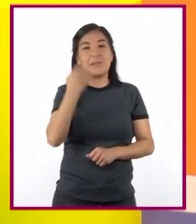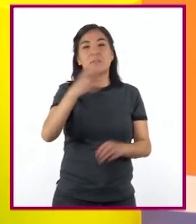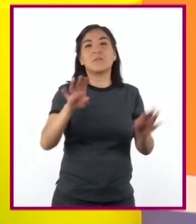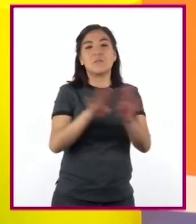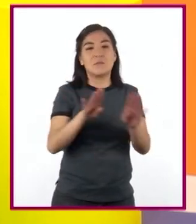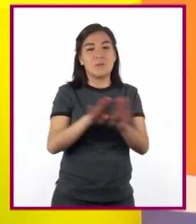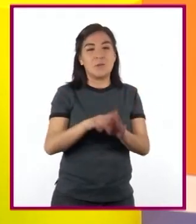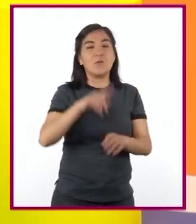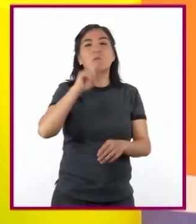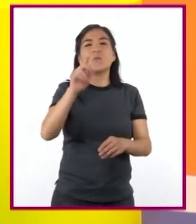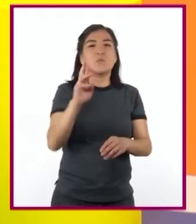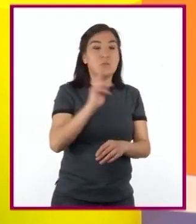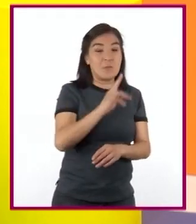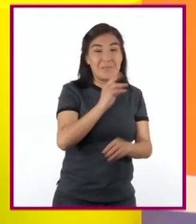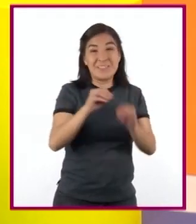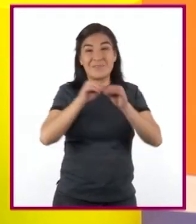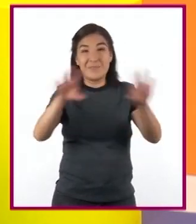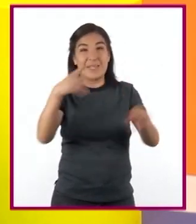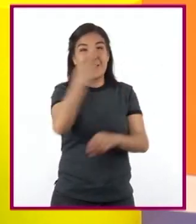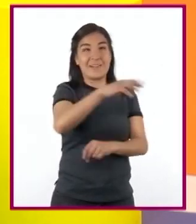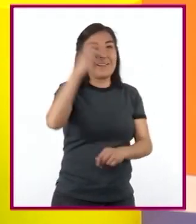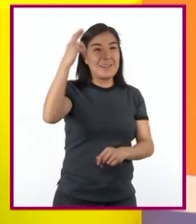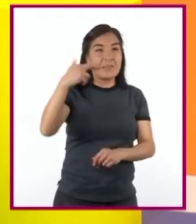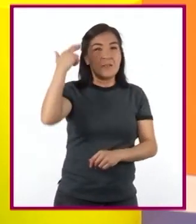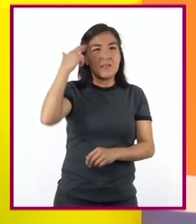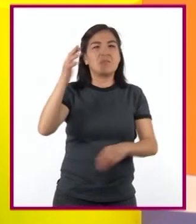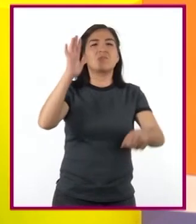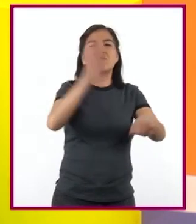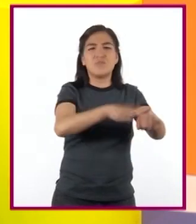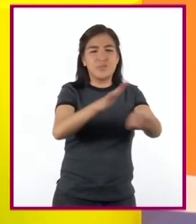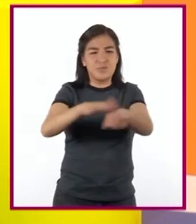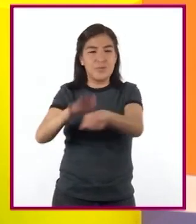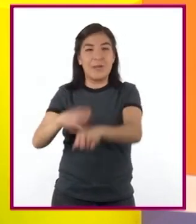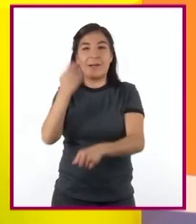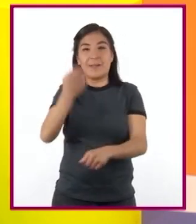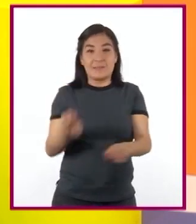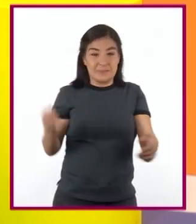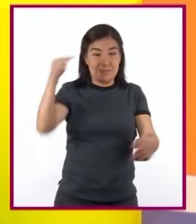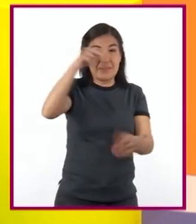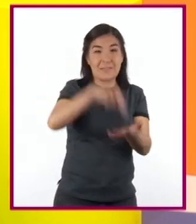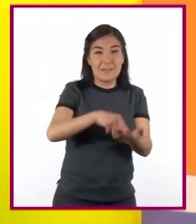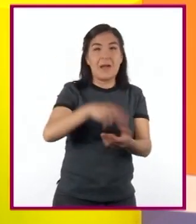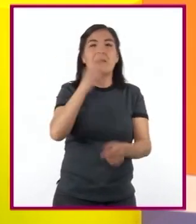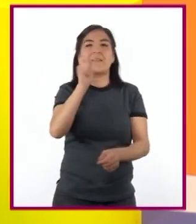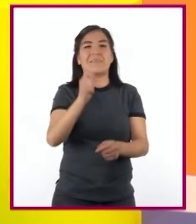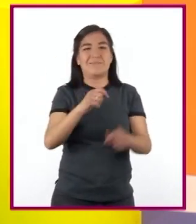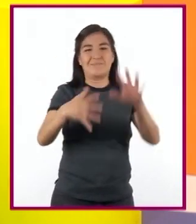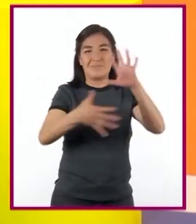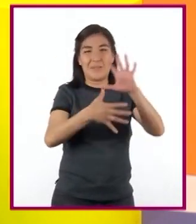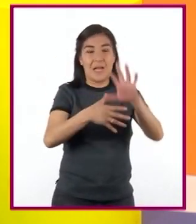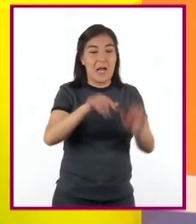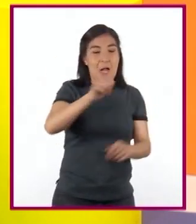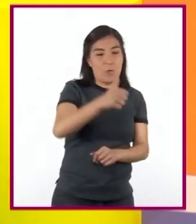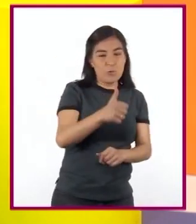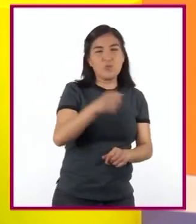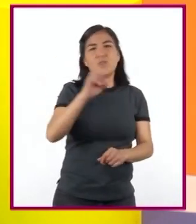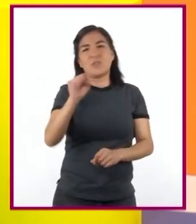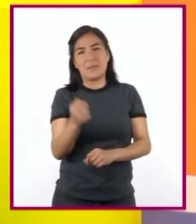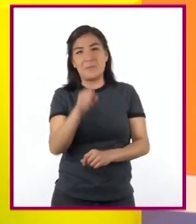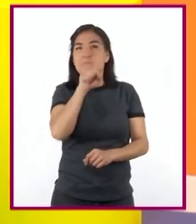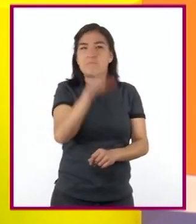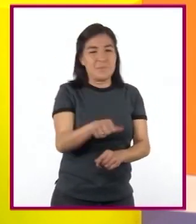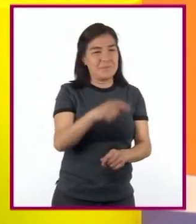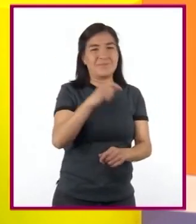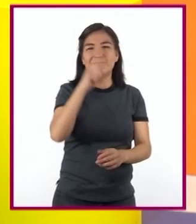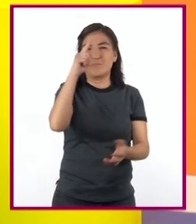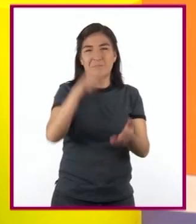la abdicación del rey llegó a América entre agosto y septiembre de ese mismo año. Ante